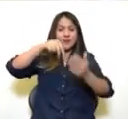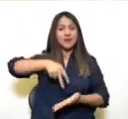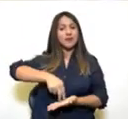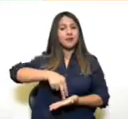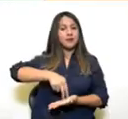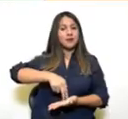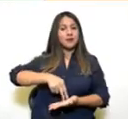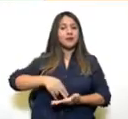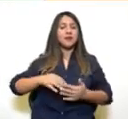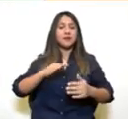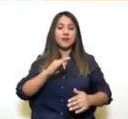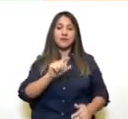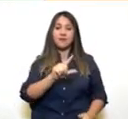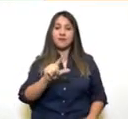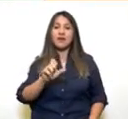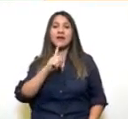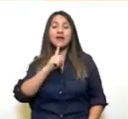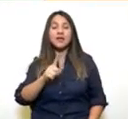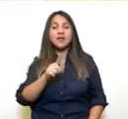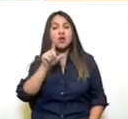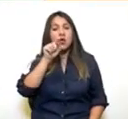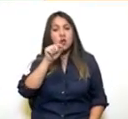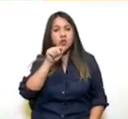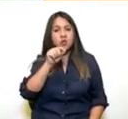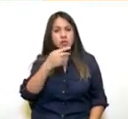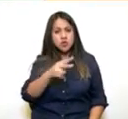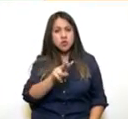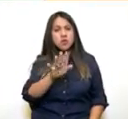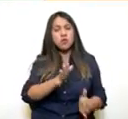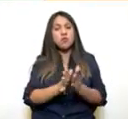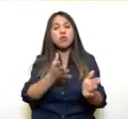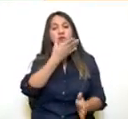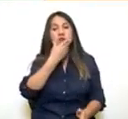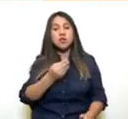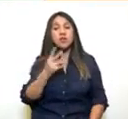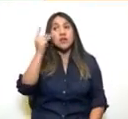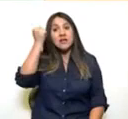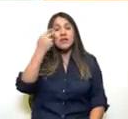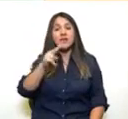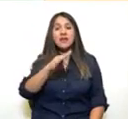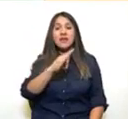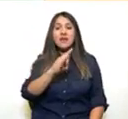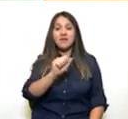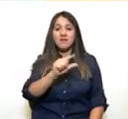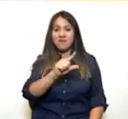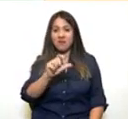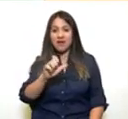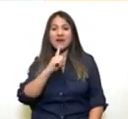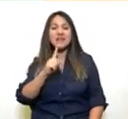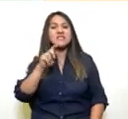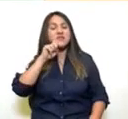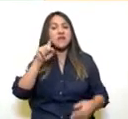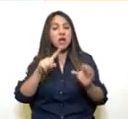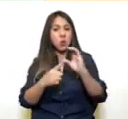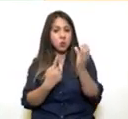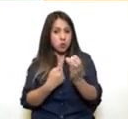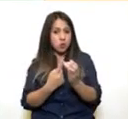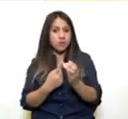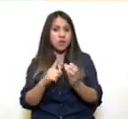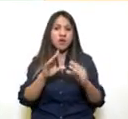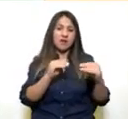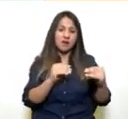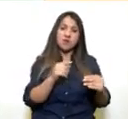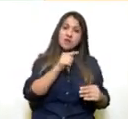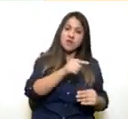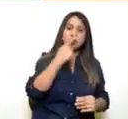hay una frase que un tweet suyo muy bonito que tiene que ver con una iniciativa de baile que tiene que ver con la cultura quien no hemos hablado de eso